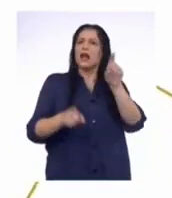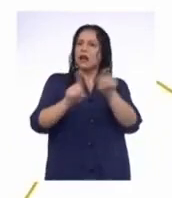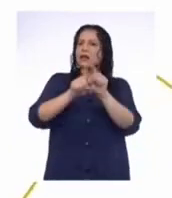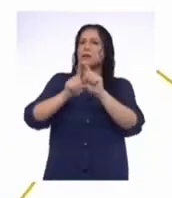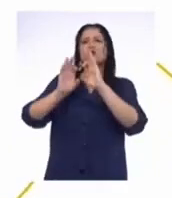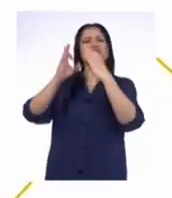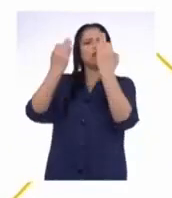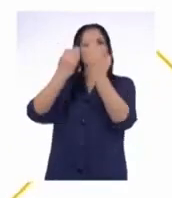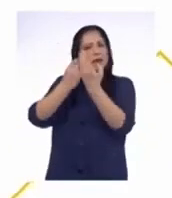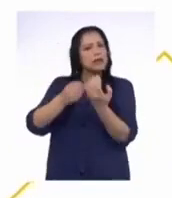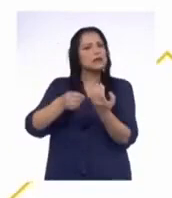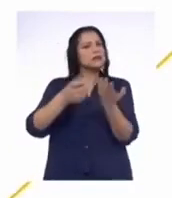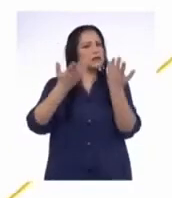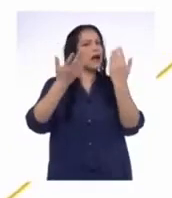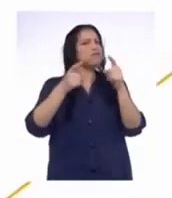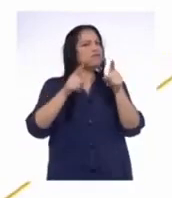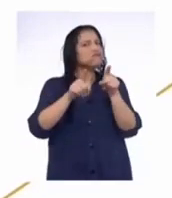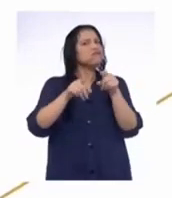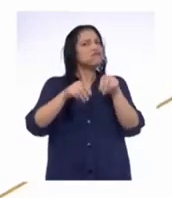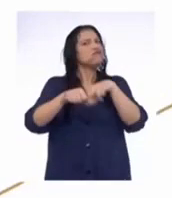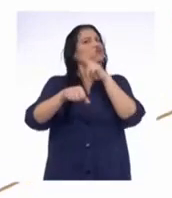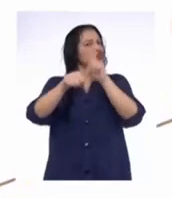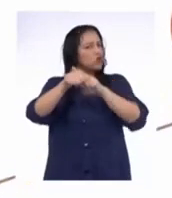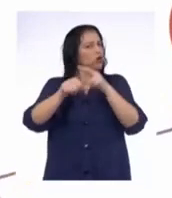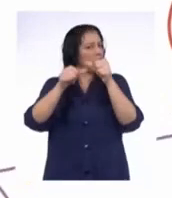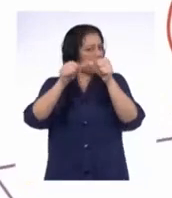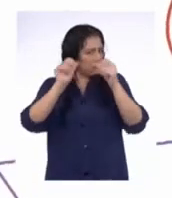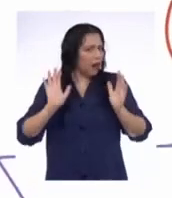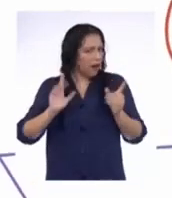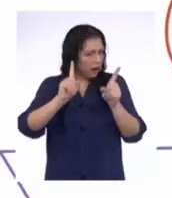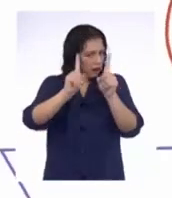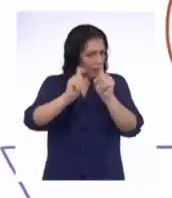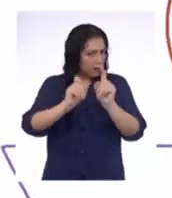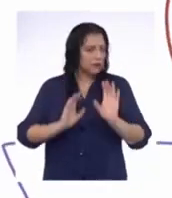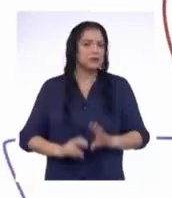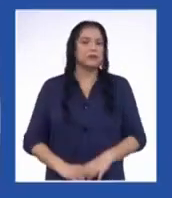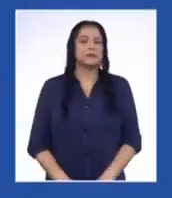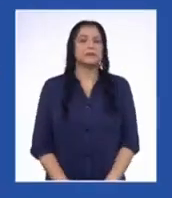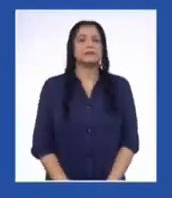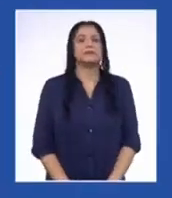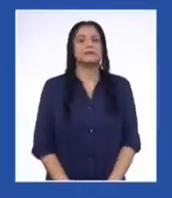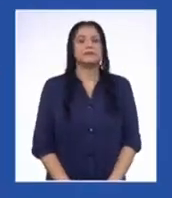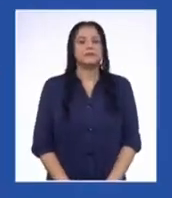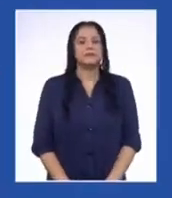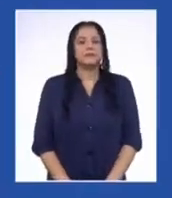familiares están dentro del rango normal?